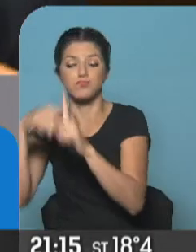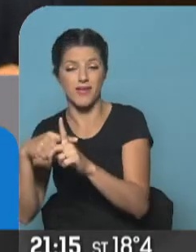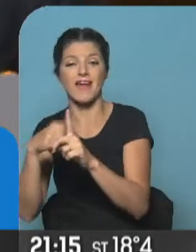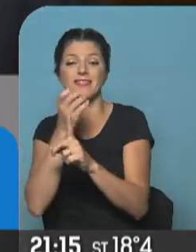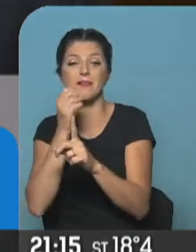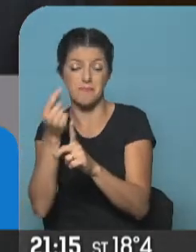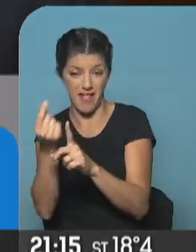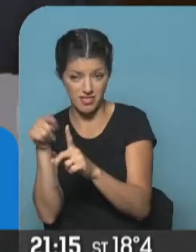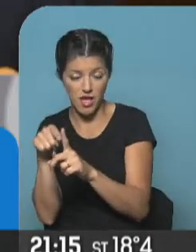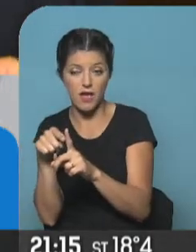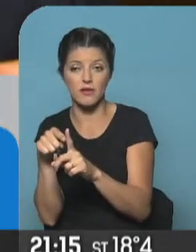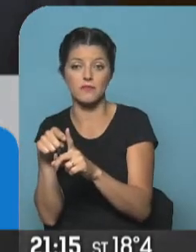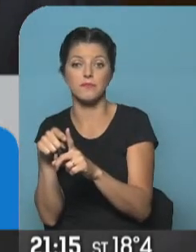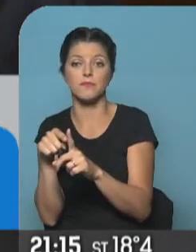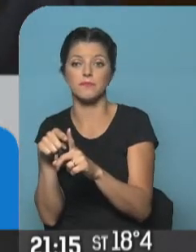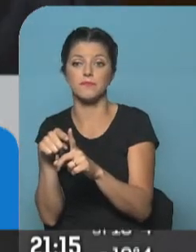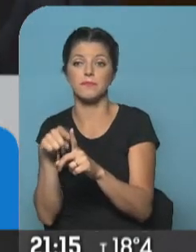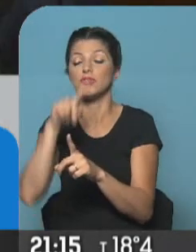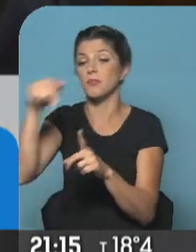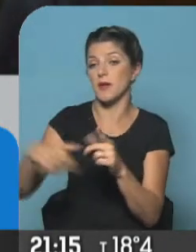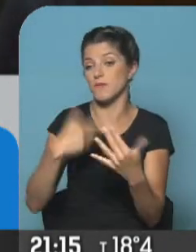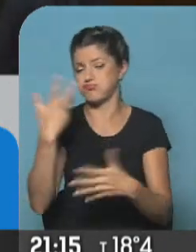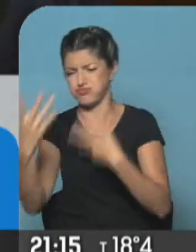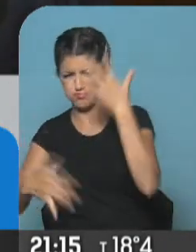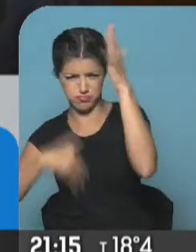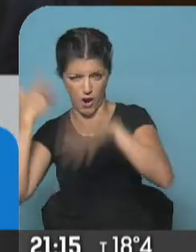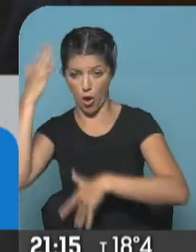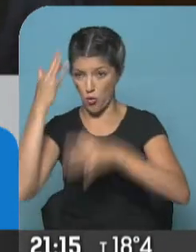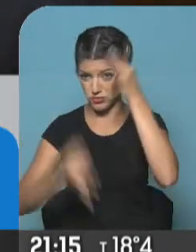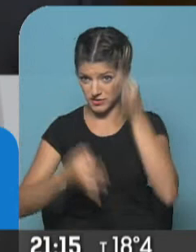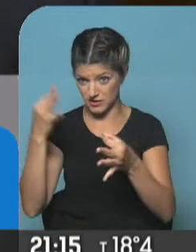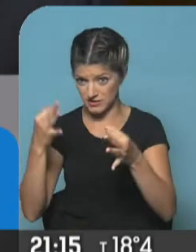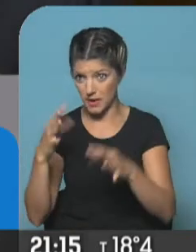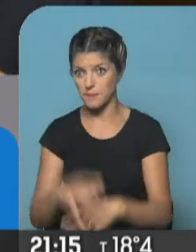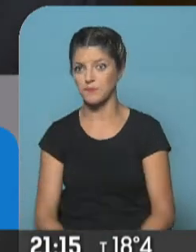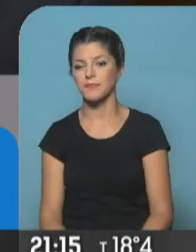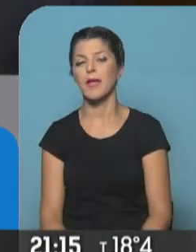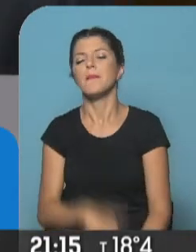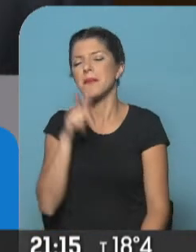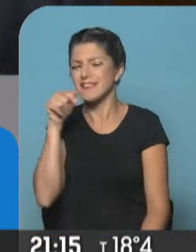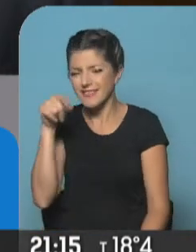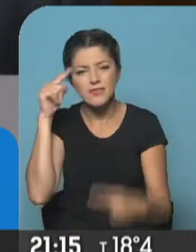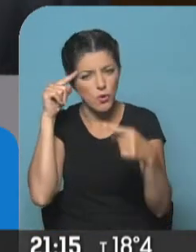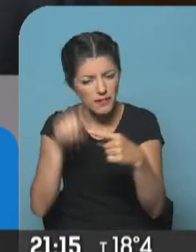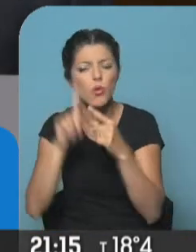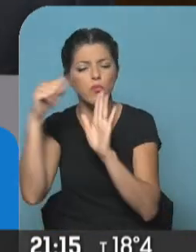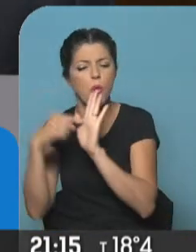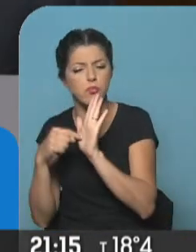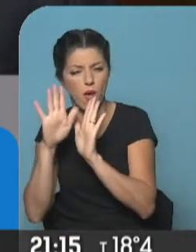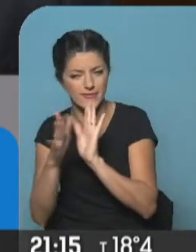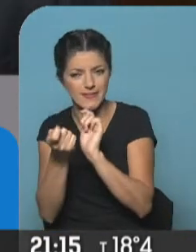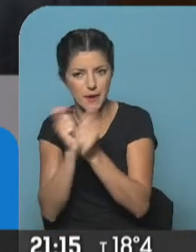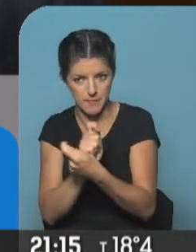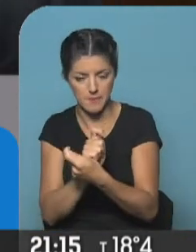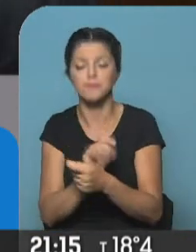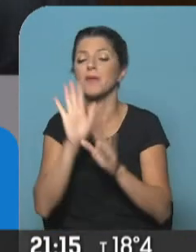eso generalmente un debate hasta judicial. Creo que ese es donde está apuntando el gobierno. La ley de contrato de trabajo es una